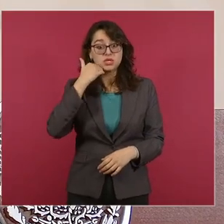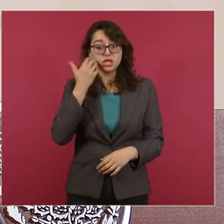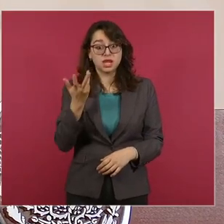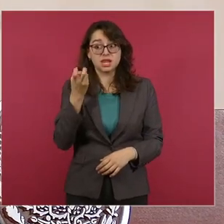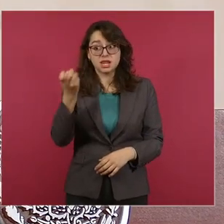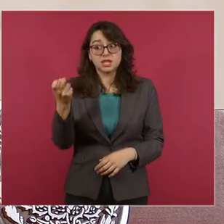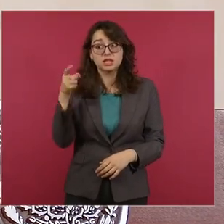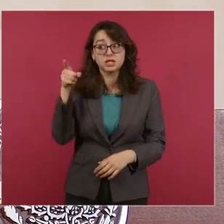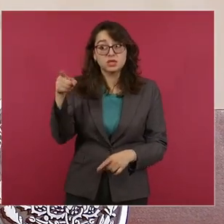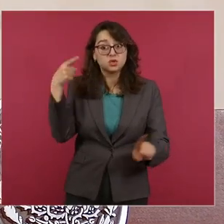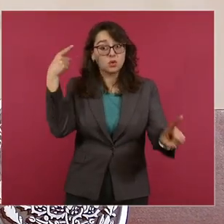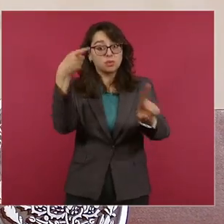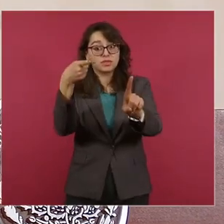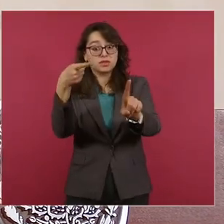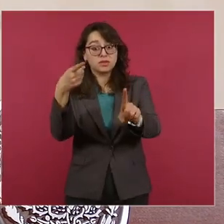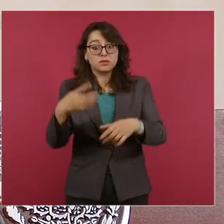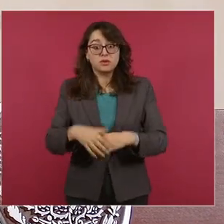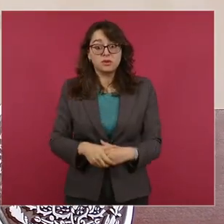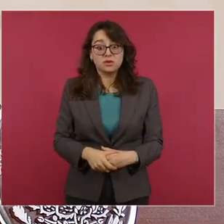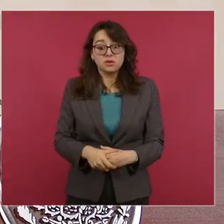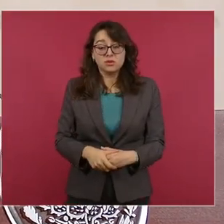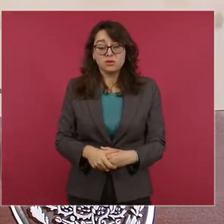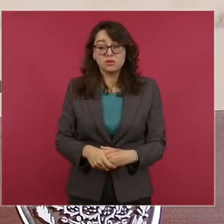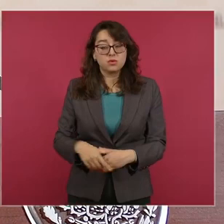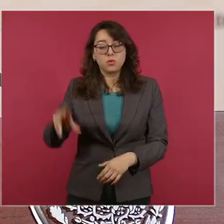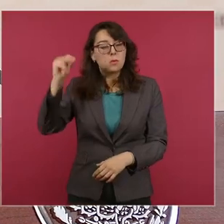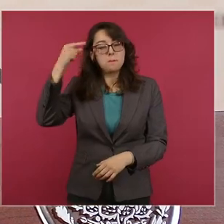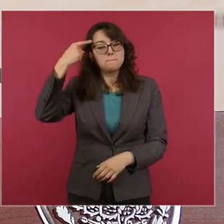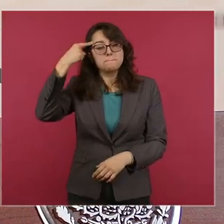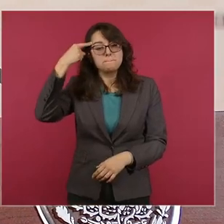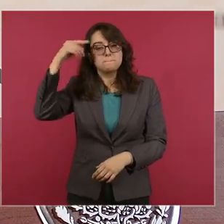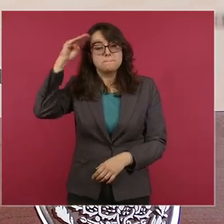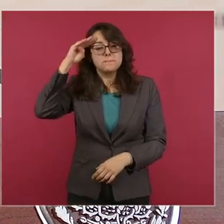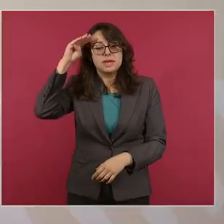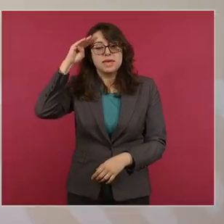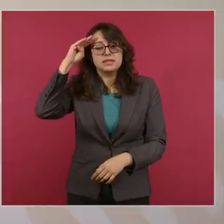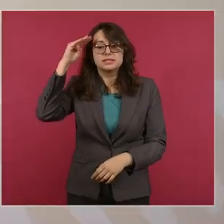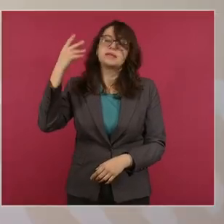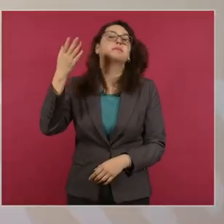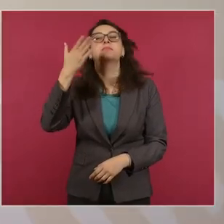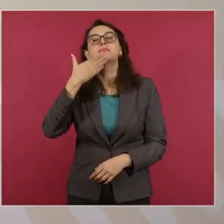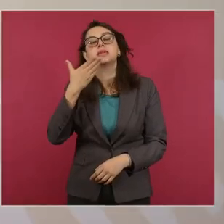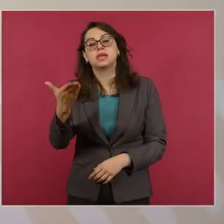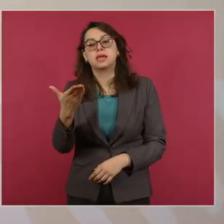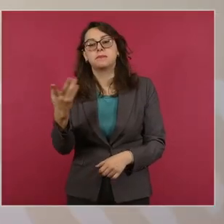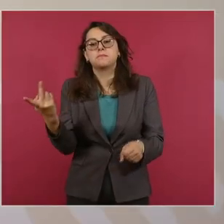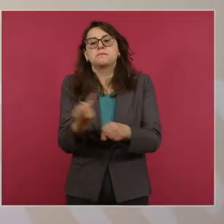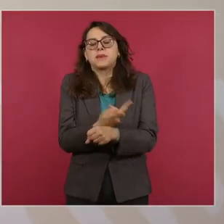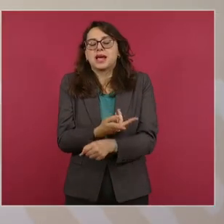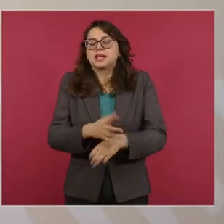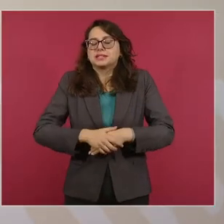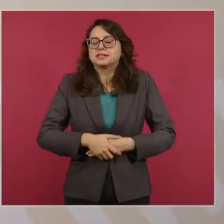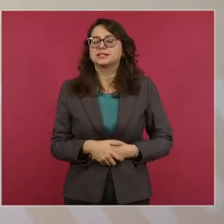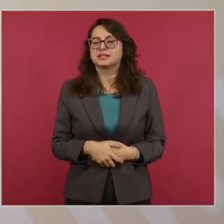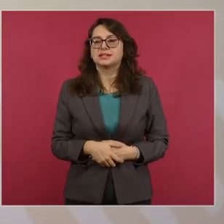están realmente muy